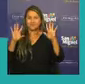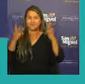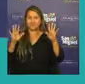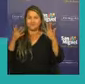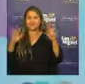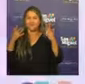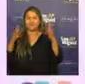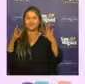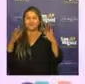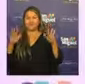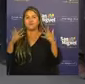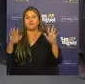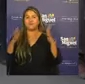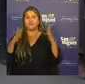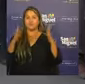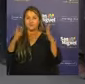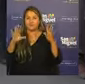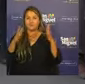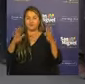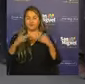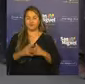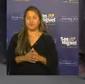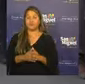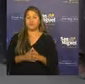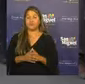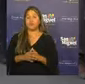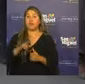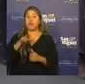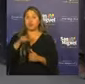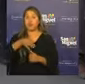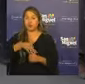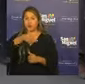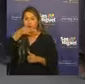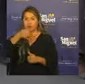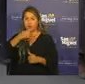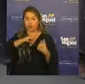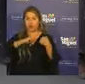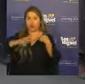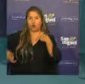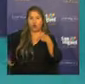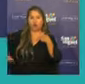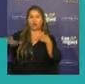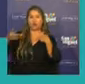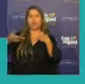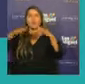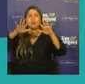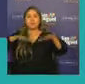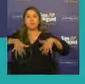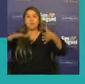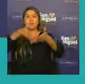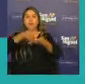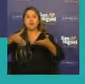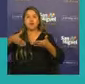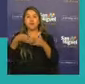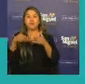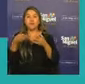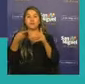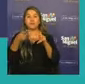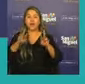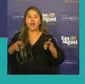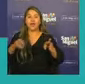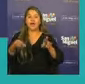Esto es lo que mencionaba el gobernador. 10.000 millones de pesos para